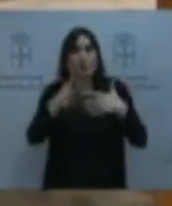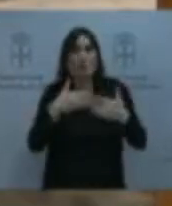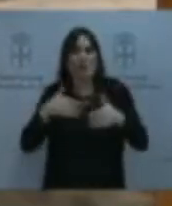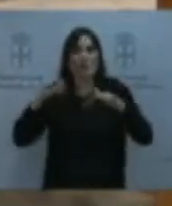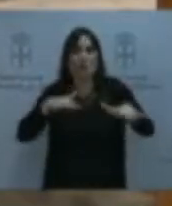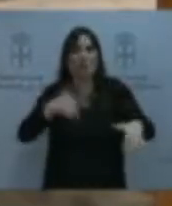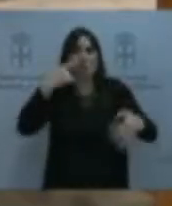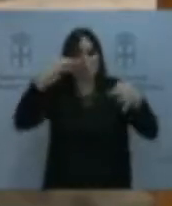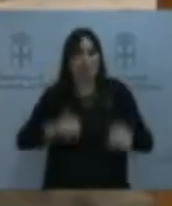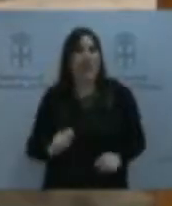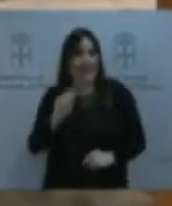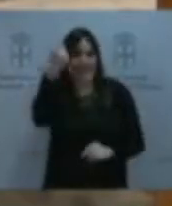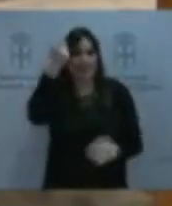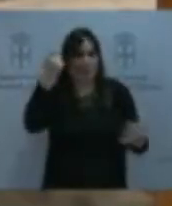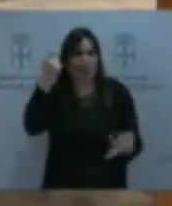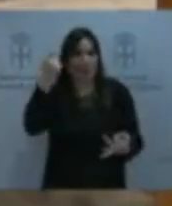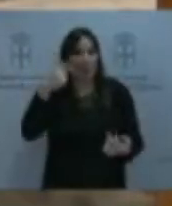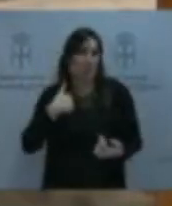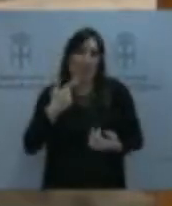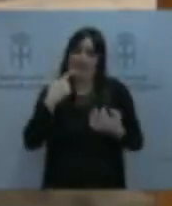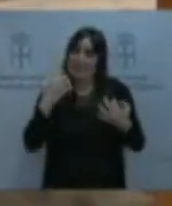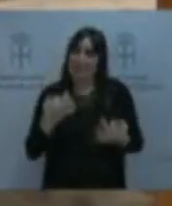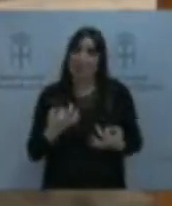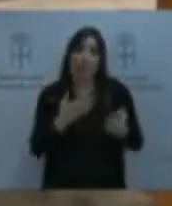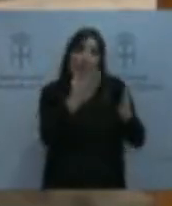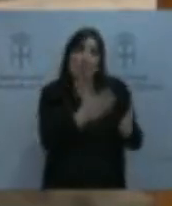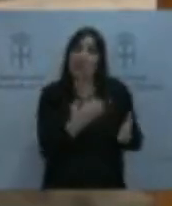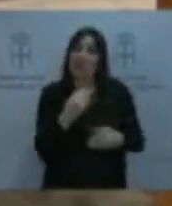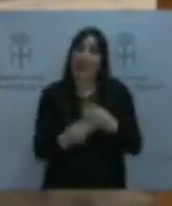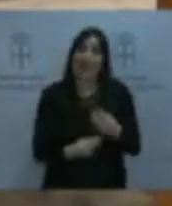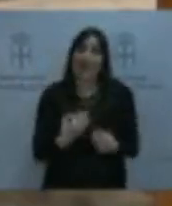convencido de que lo que usted tiene que hacer ese 8 de marzo no es ponerse en huelga, es ponerse a trabajar. Muchas gracias.